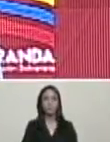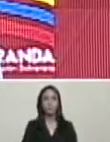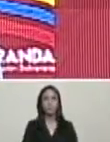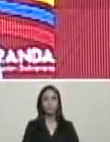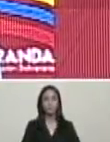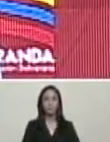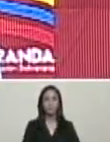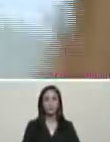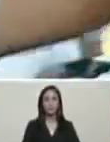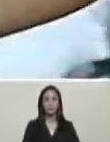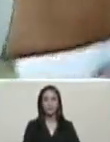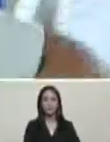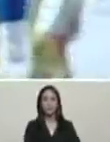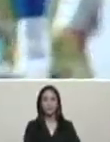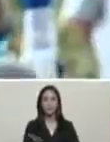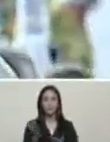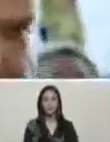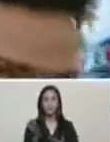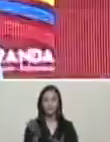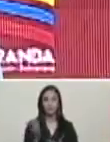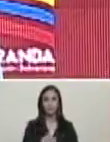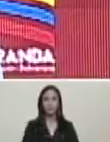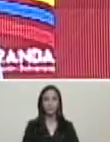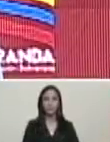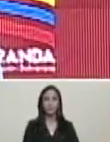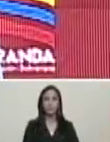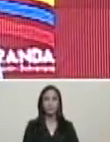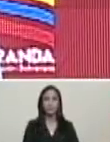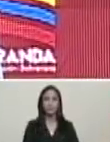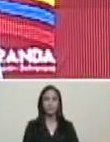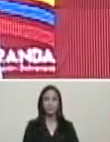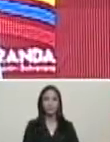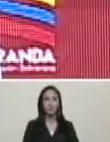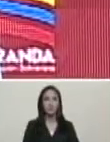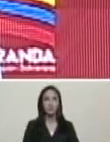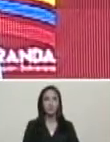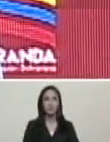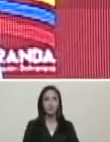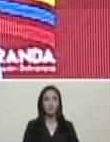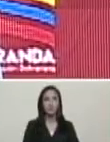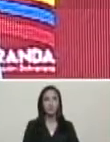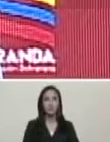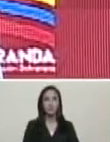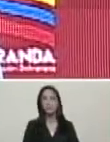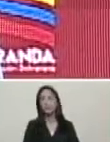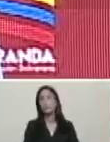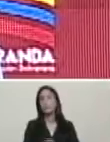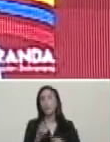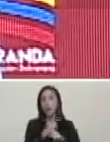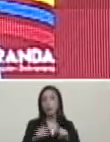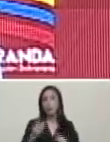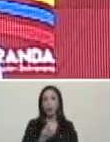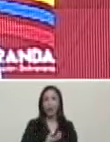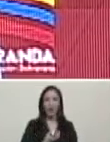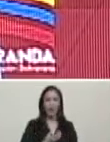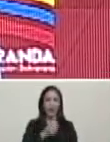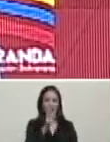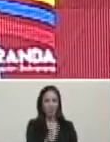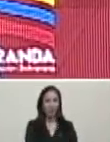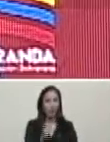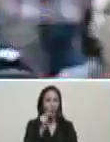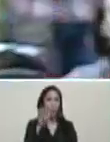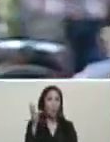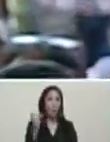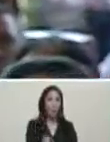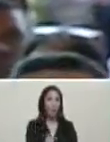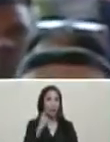Castillo, Eric Lovera. Al alcalde del municipio Sucre, Petare, José